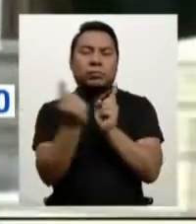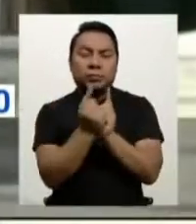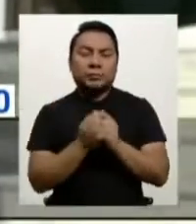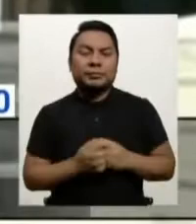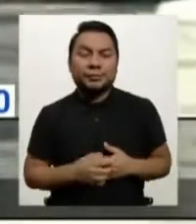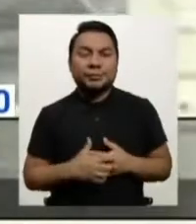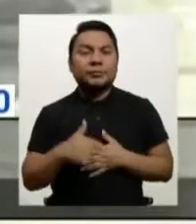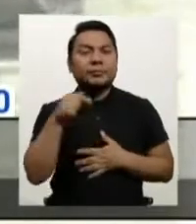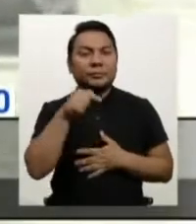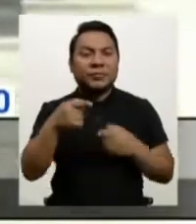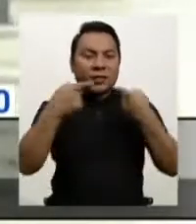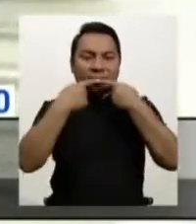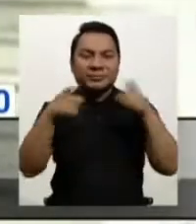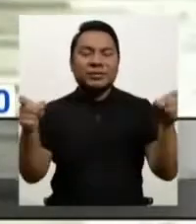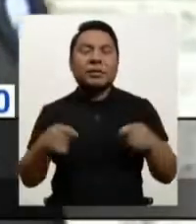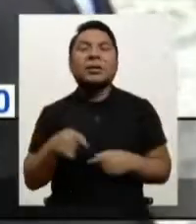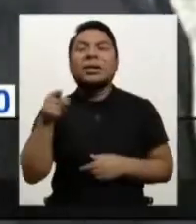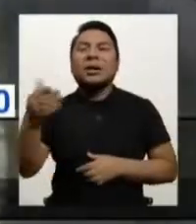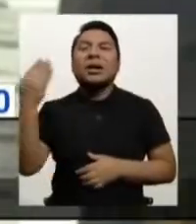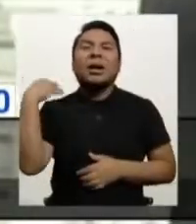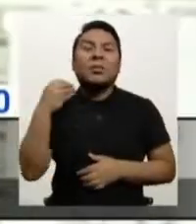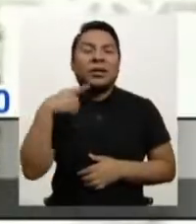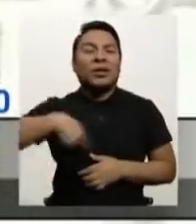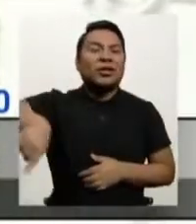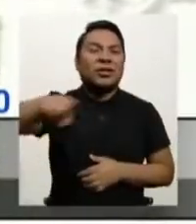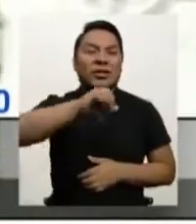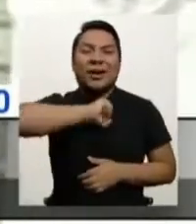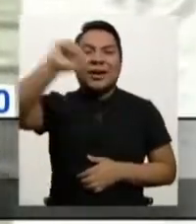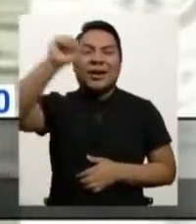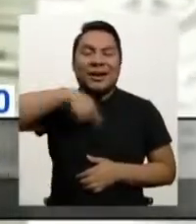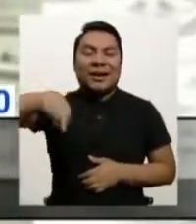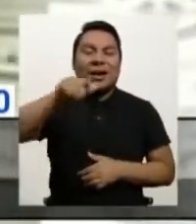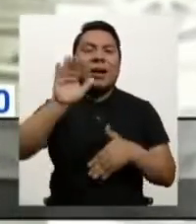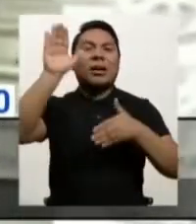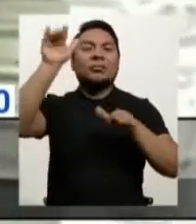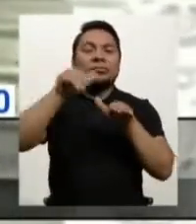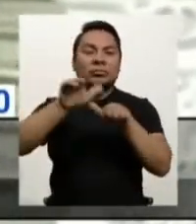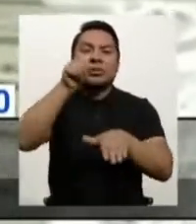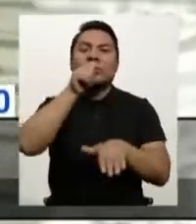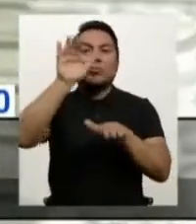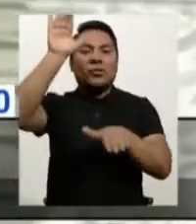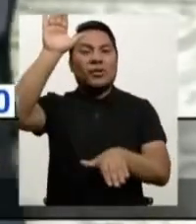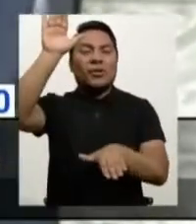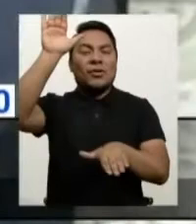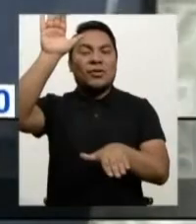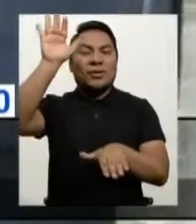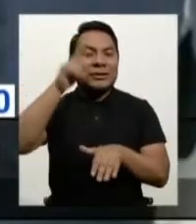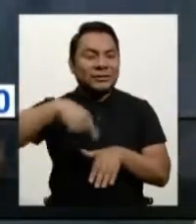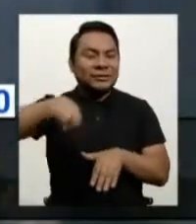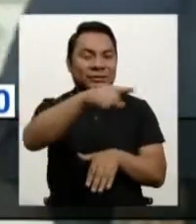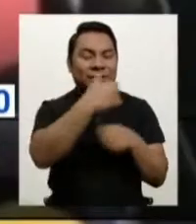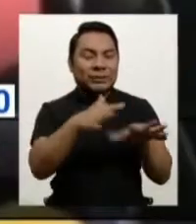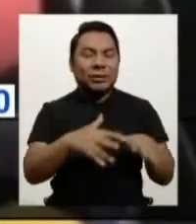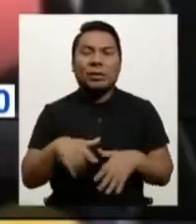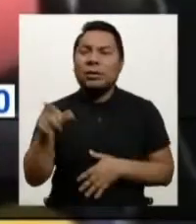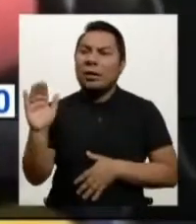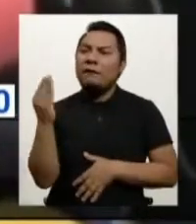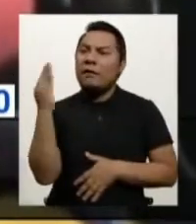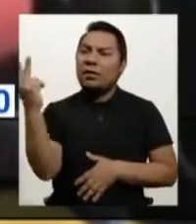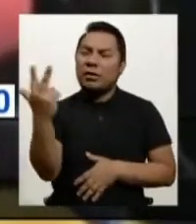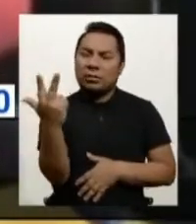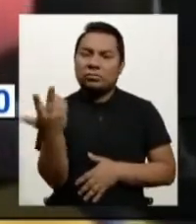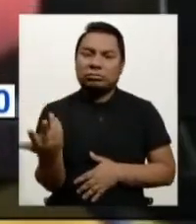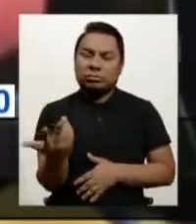polémica suscitada por la juramentación de los 4 gobernadores de Acción Democrática ante la Asamblea Constituyente, el principal vocero